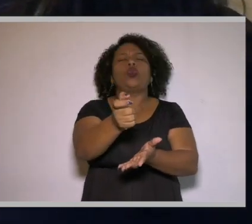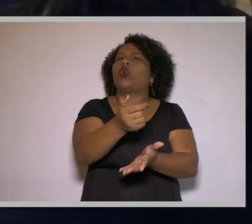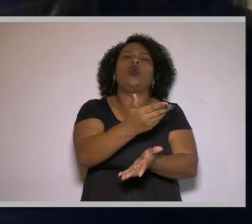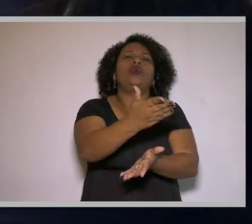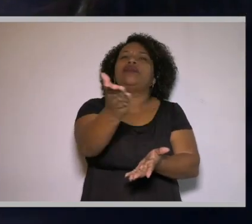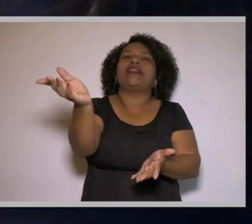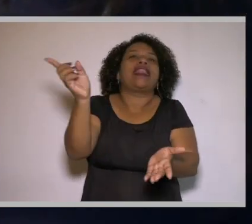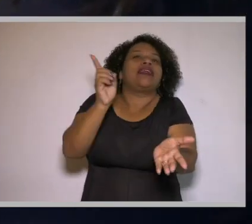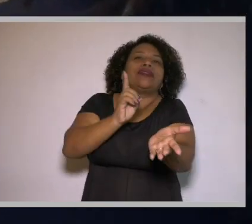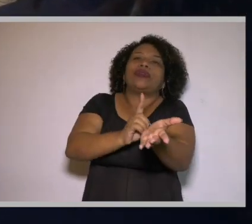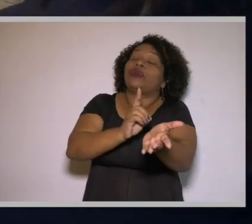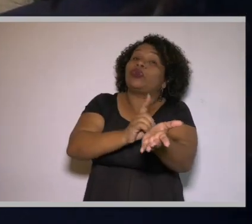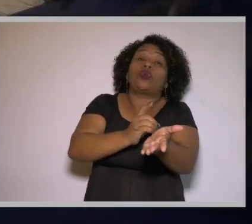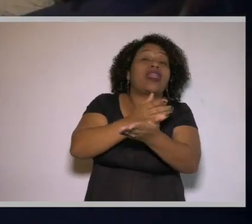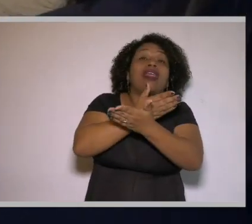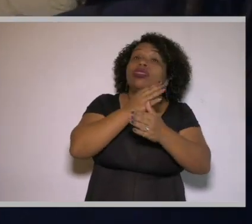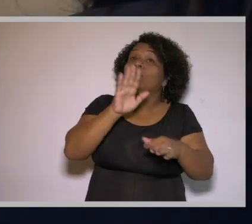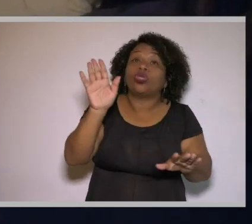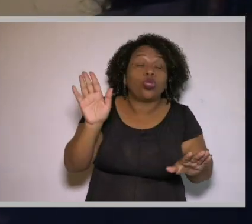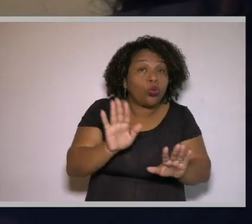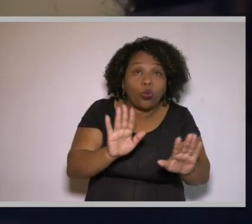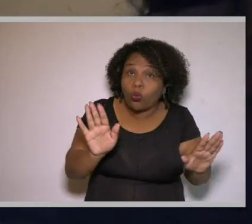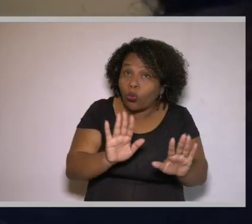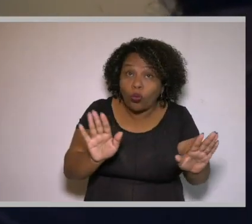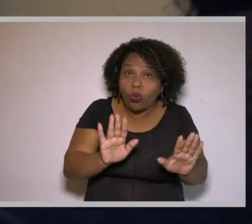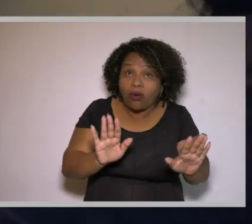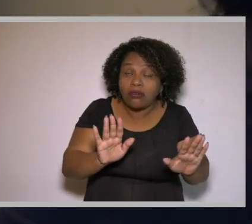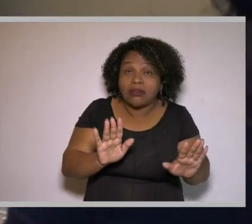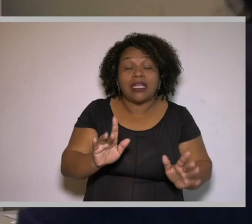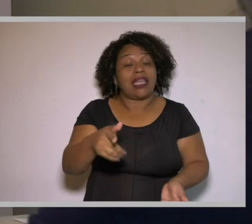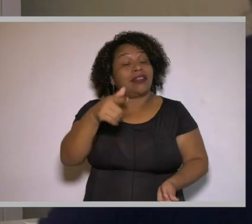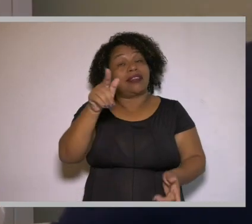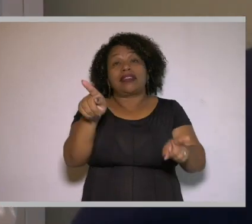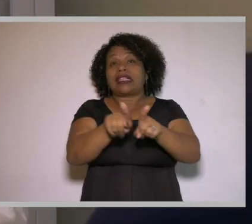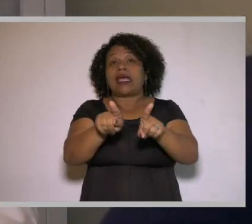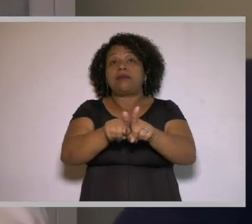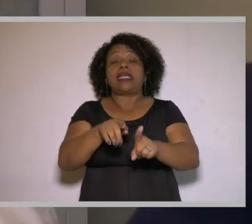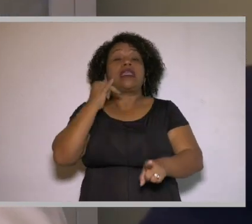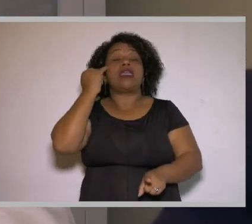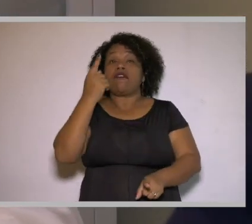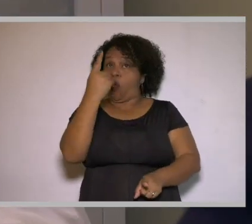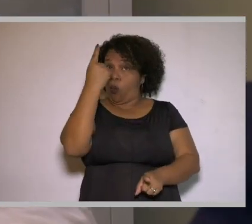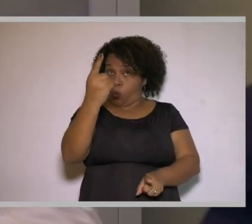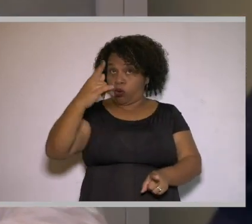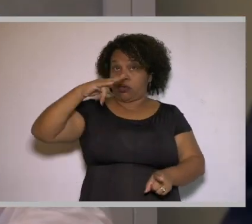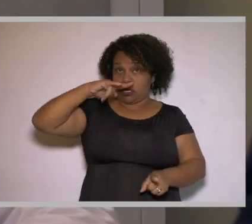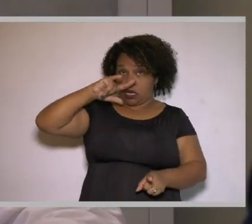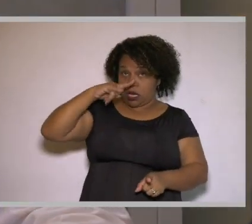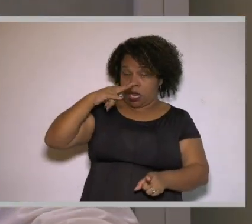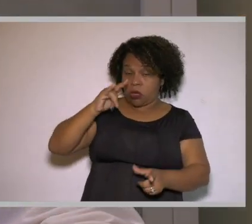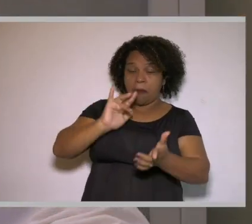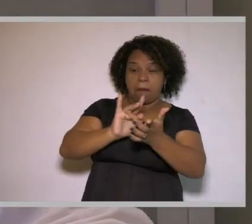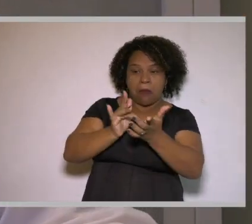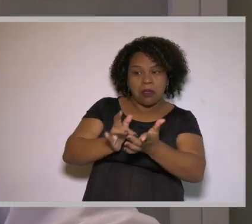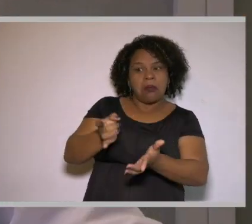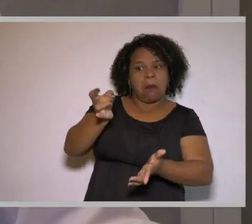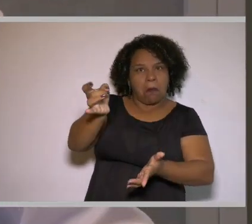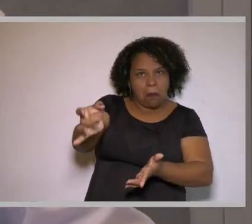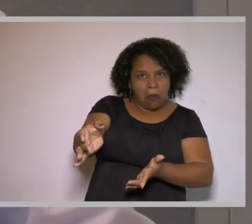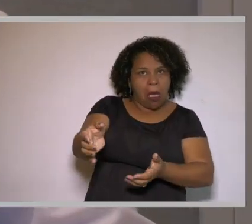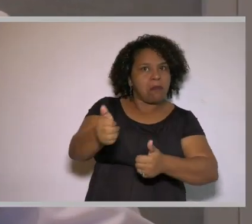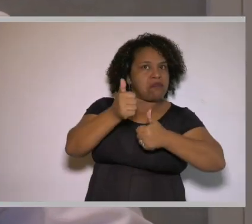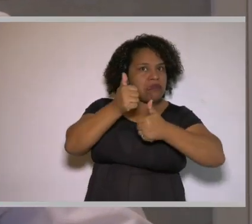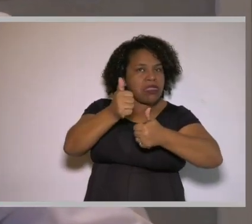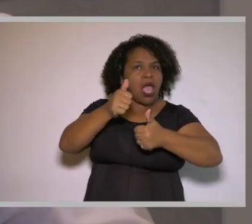es que los padres o tutores eviten la automedicación. Nosotros no somos médicos, los pacientes que están en la casa,